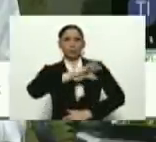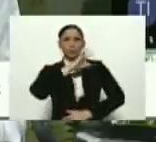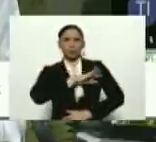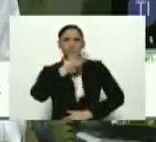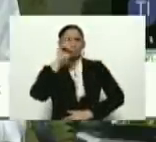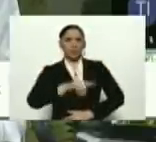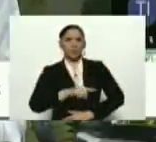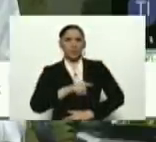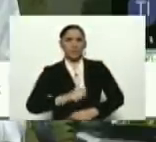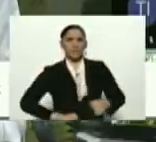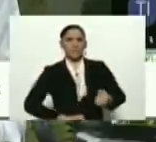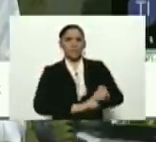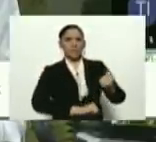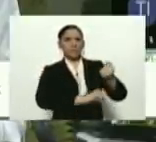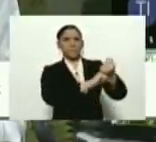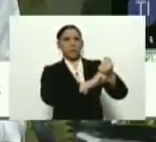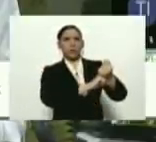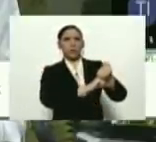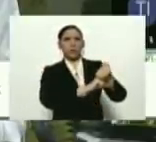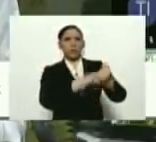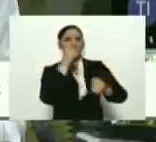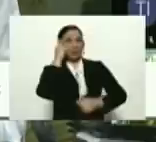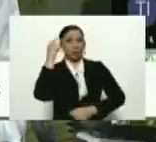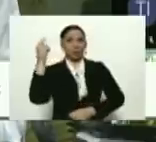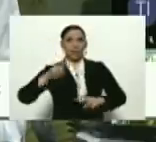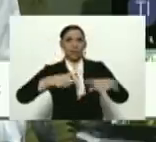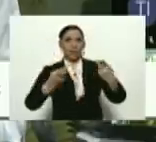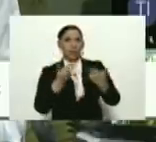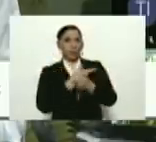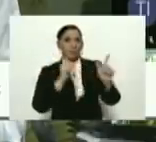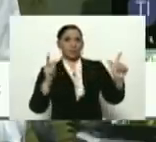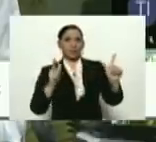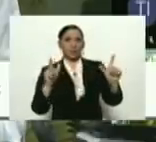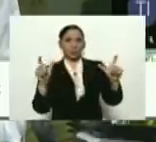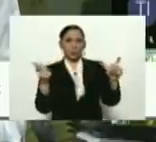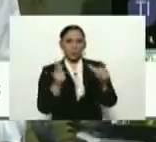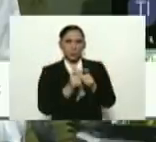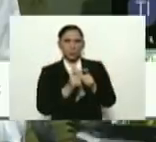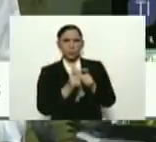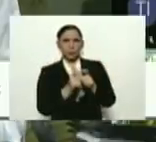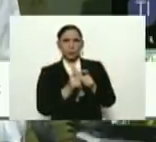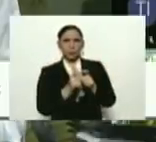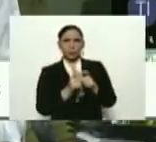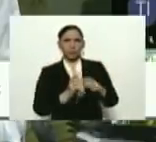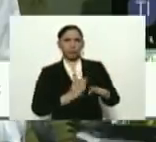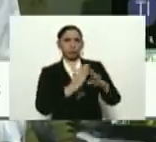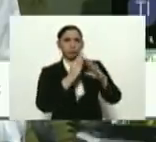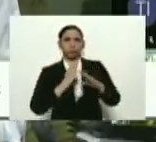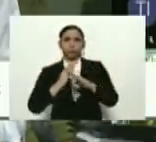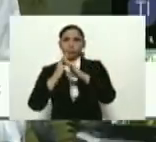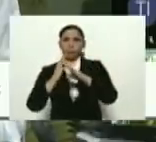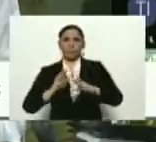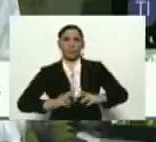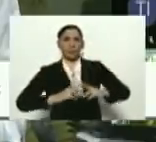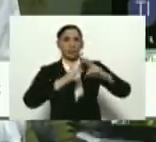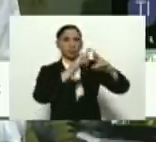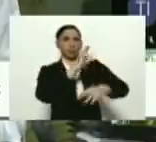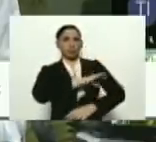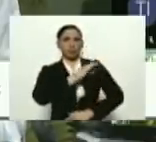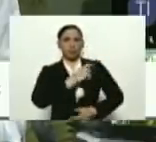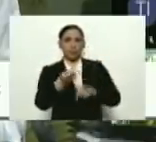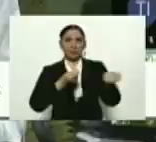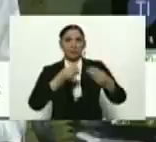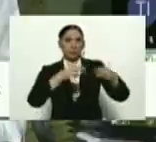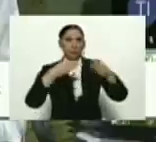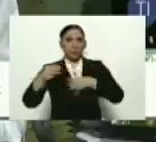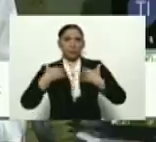los que, empujados por las teorías neoliberales, lo achicaron, recortando las prestaciones sociales, los servicios públicos